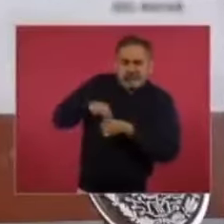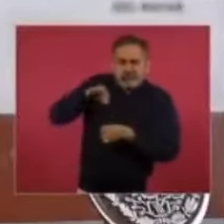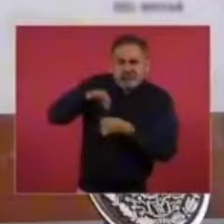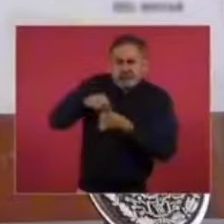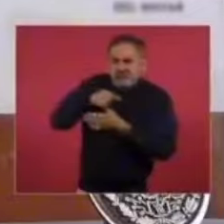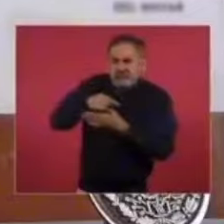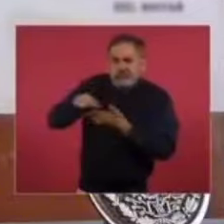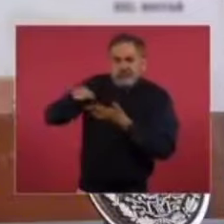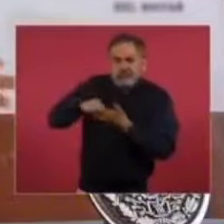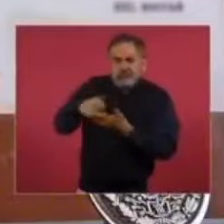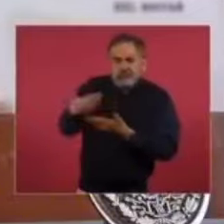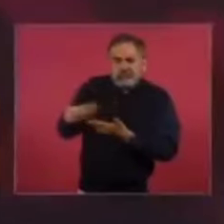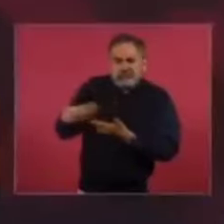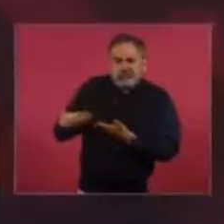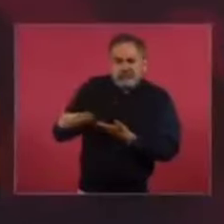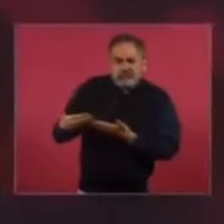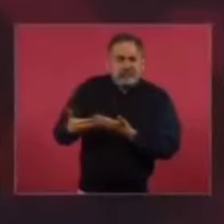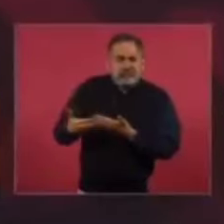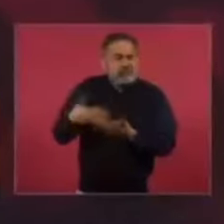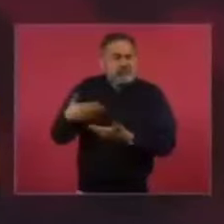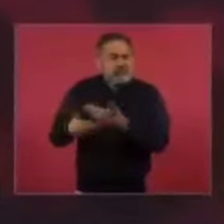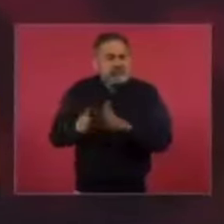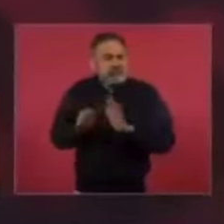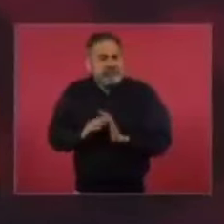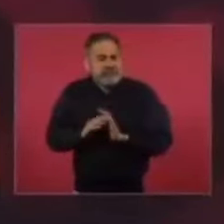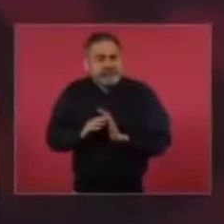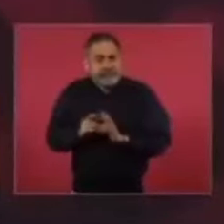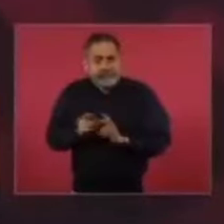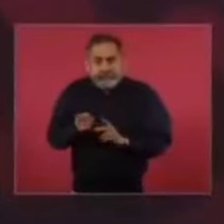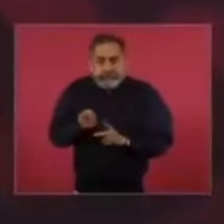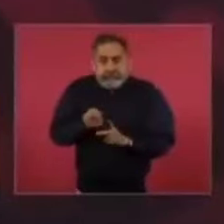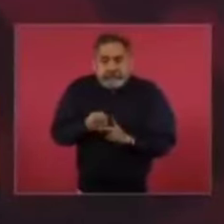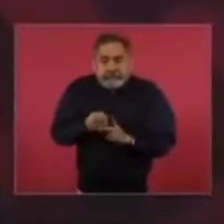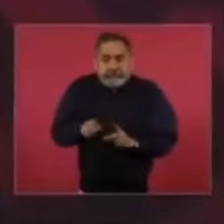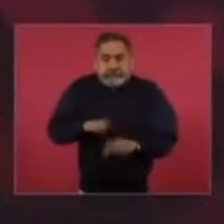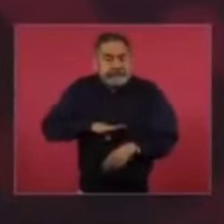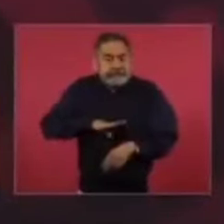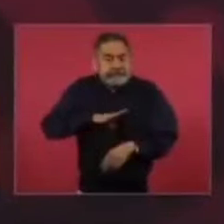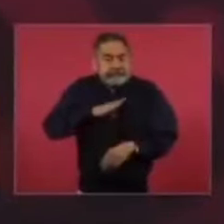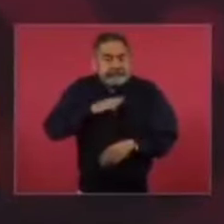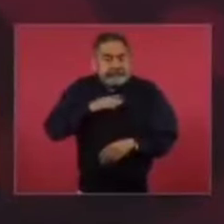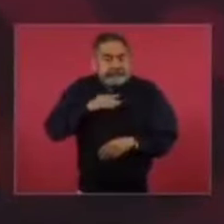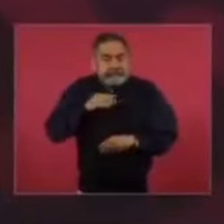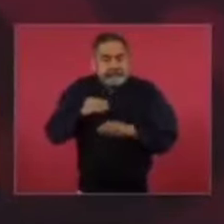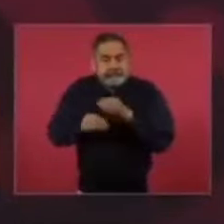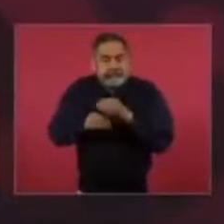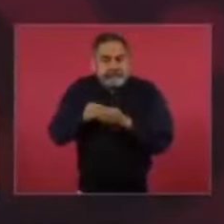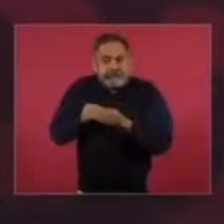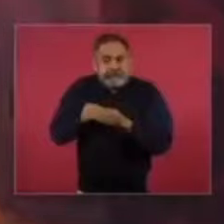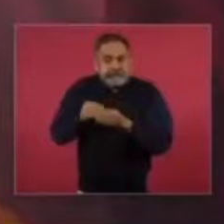país, y más como Estados Unidos. Es de lo más repugnante y despreciable.